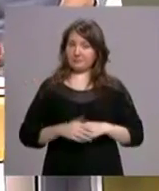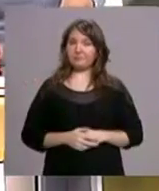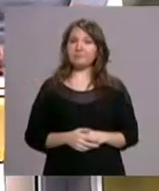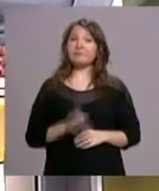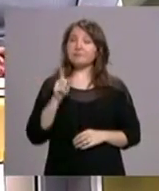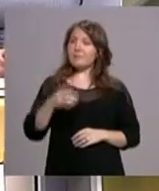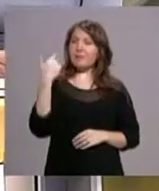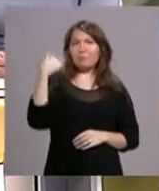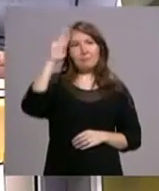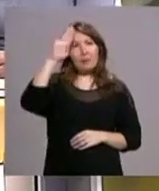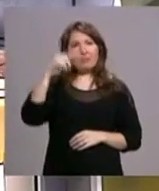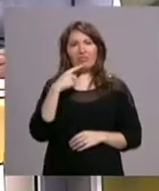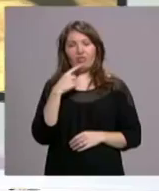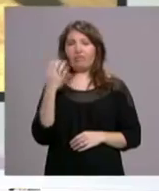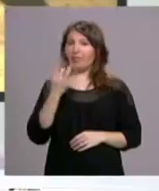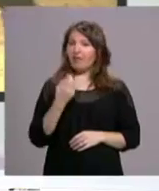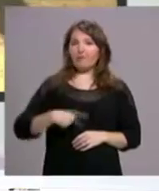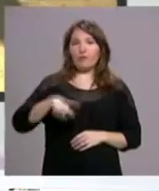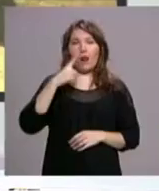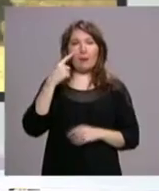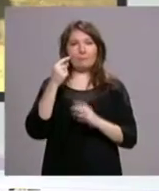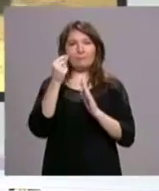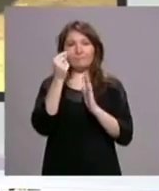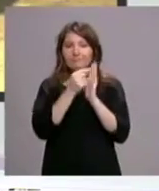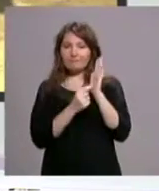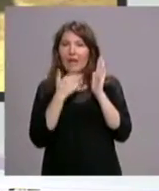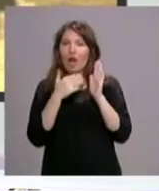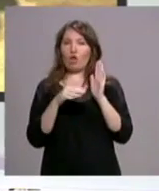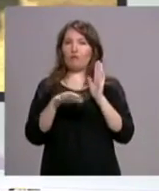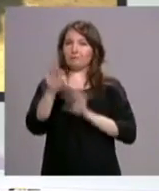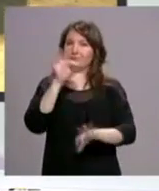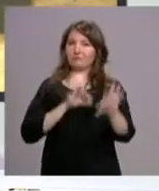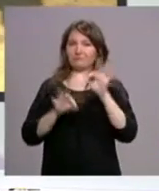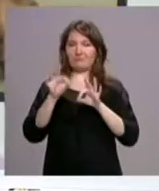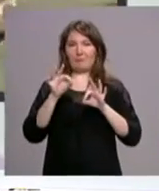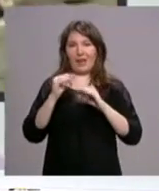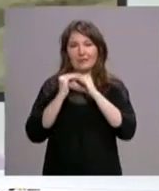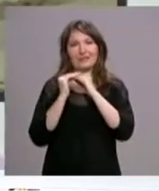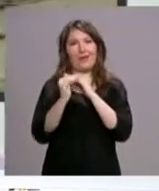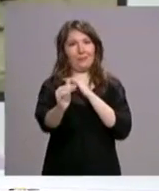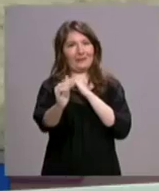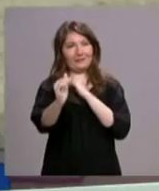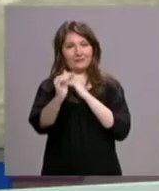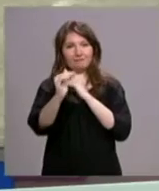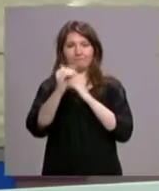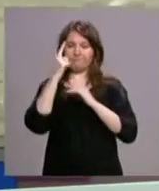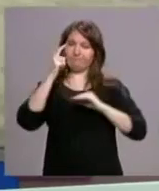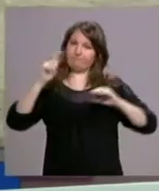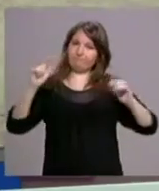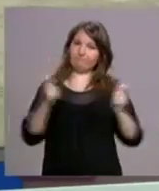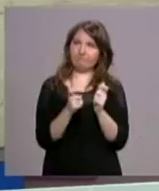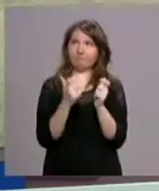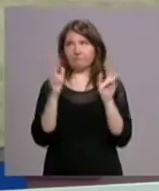que se busquen, en el que se adopten esas medidas de forma permanente, yo creo que reduciría bastante, no lo quiero llamar